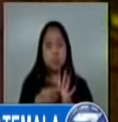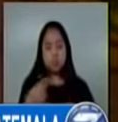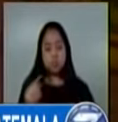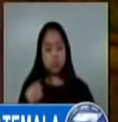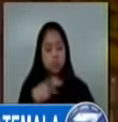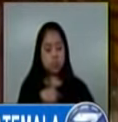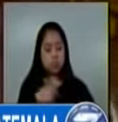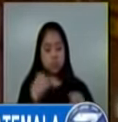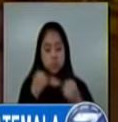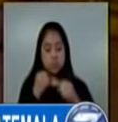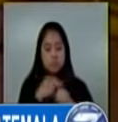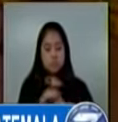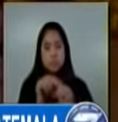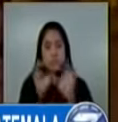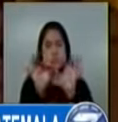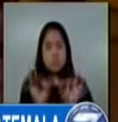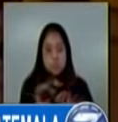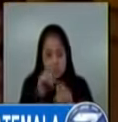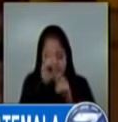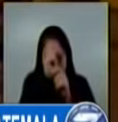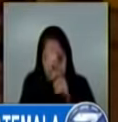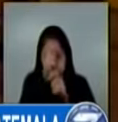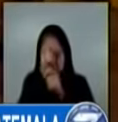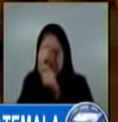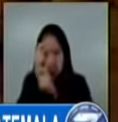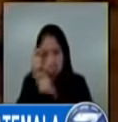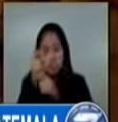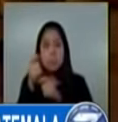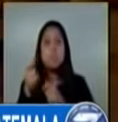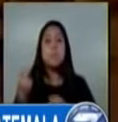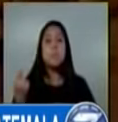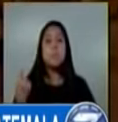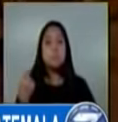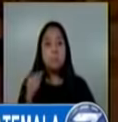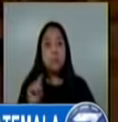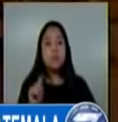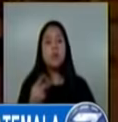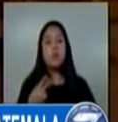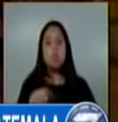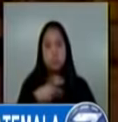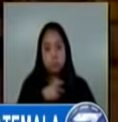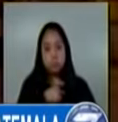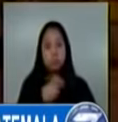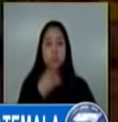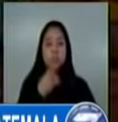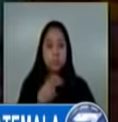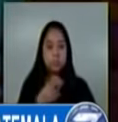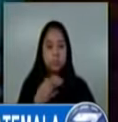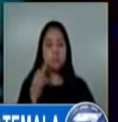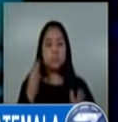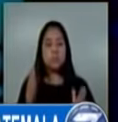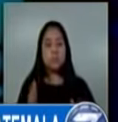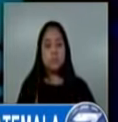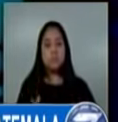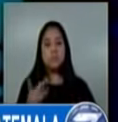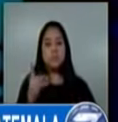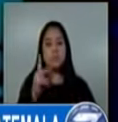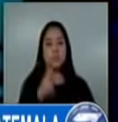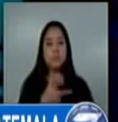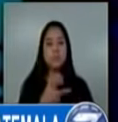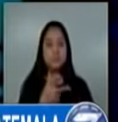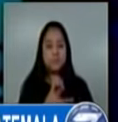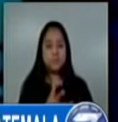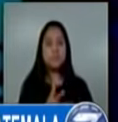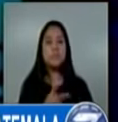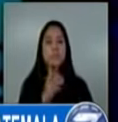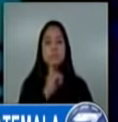de manera respetuosa para nuestros hermanos de Guatemala,